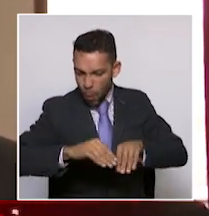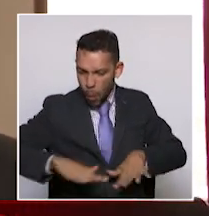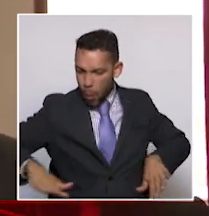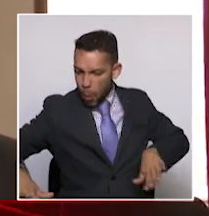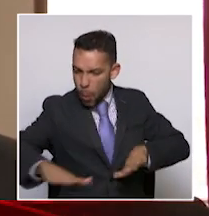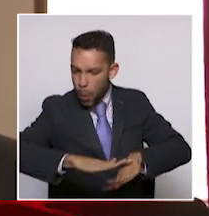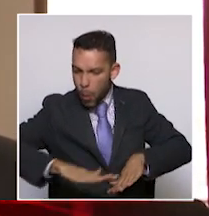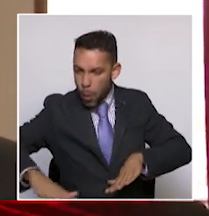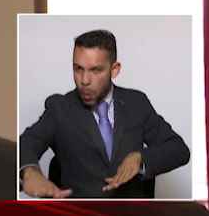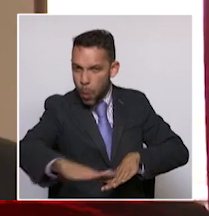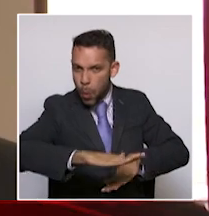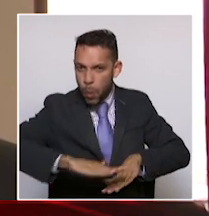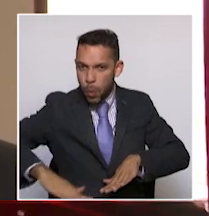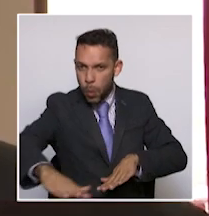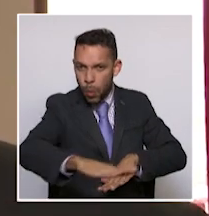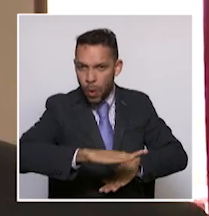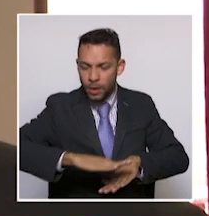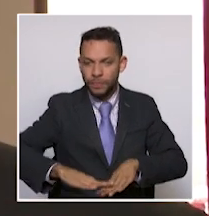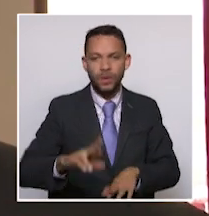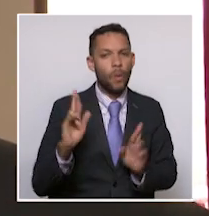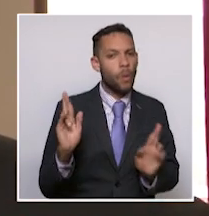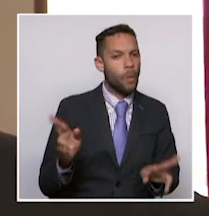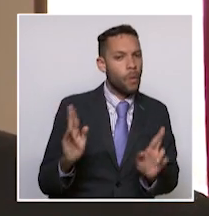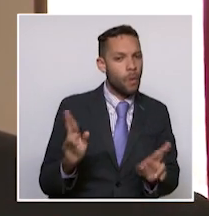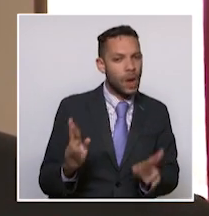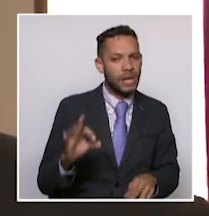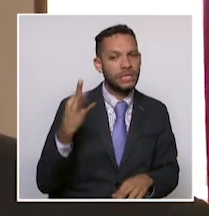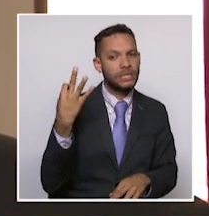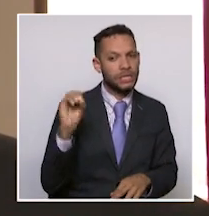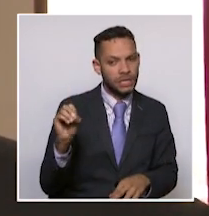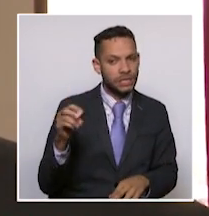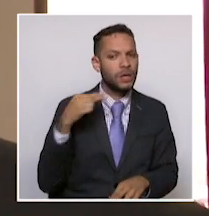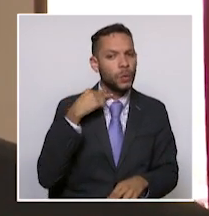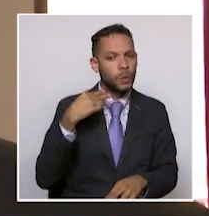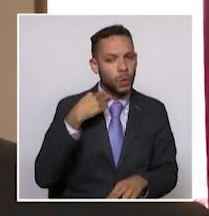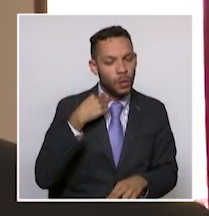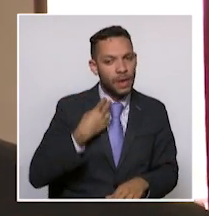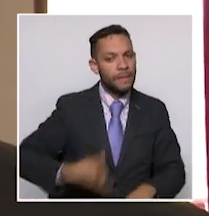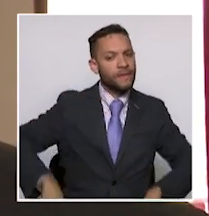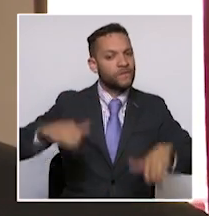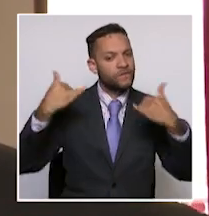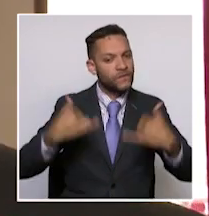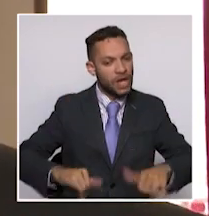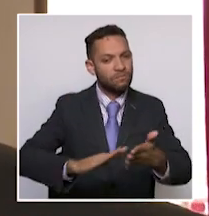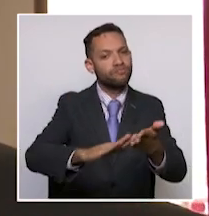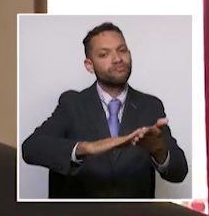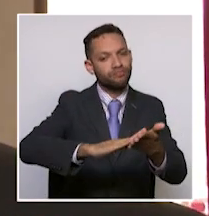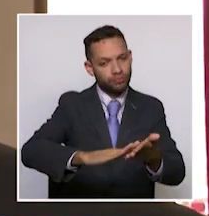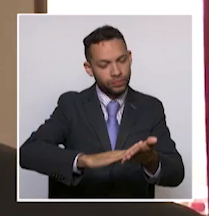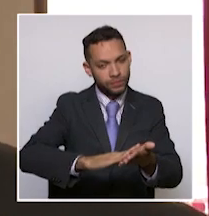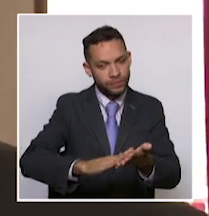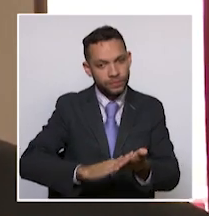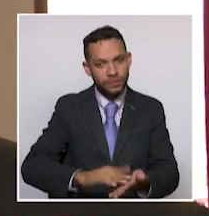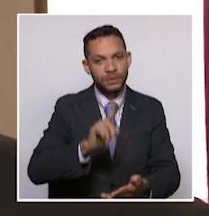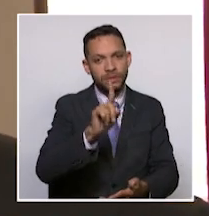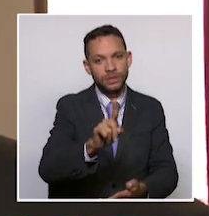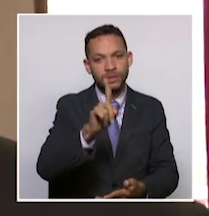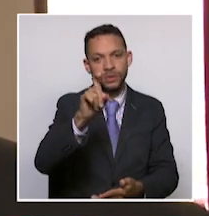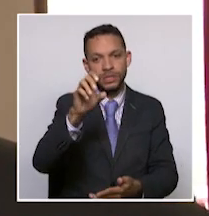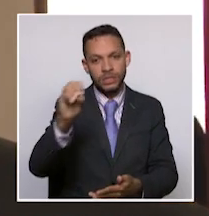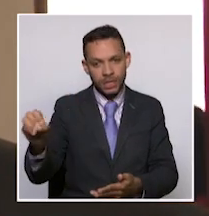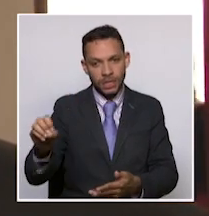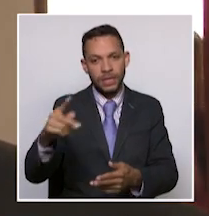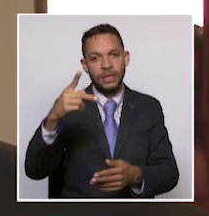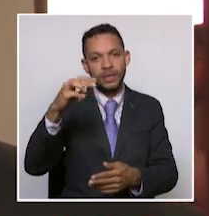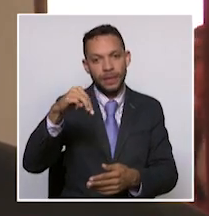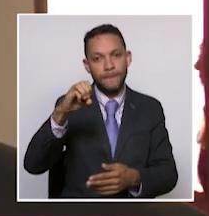calzada. Esperamos que de aquí al 30 se concluya la pavimentación de los 160 metros, que es